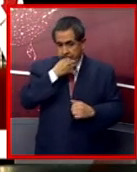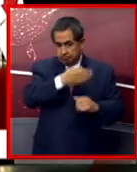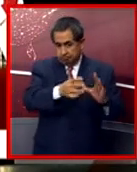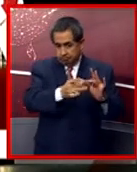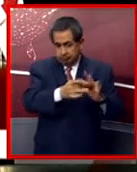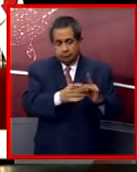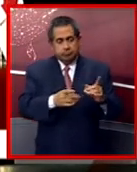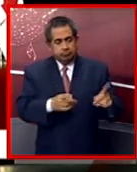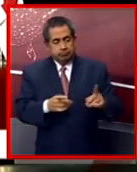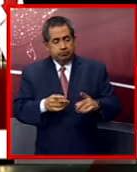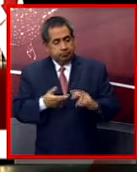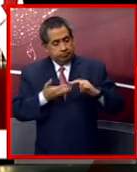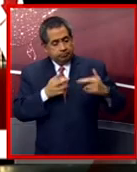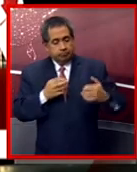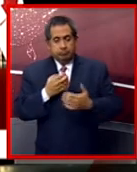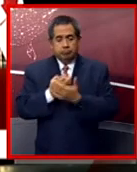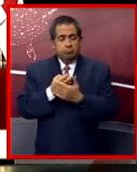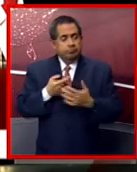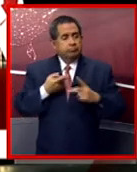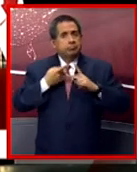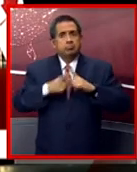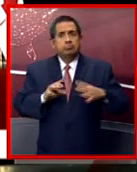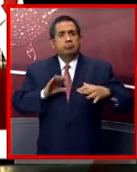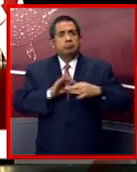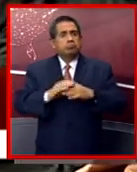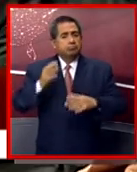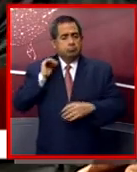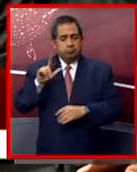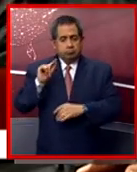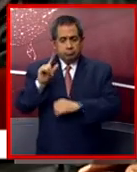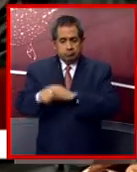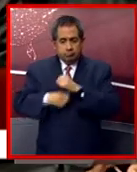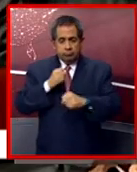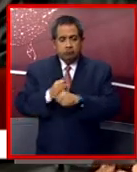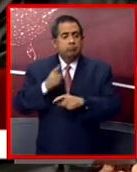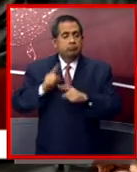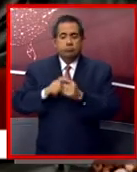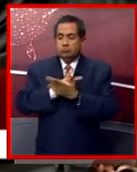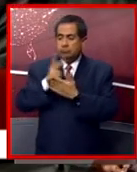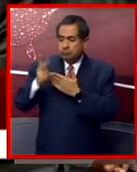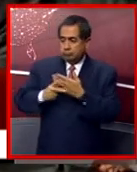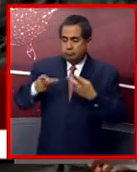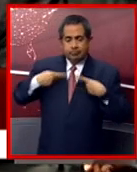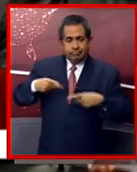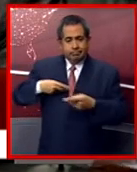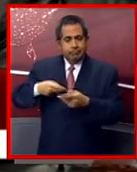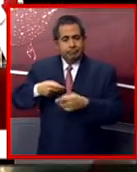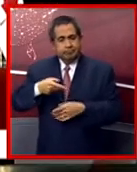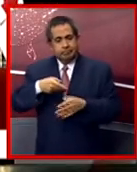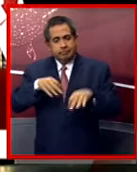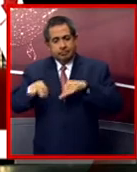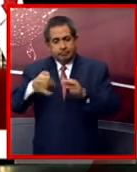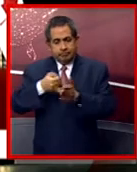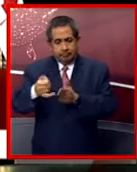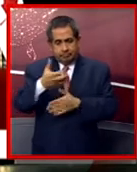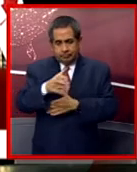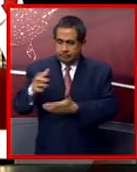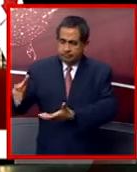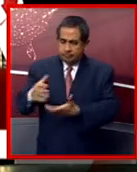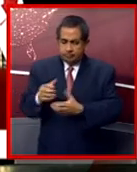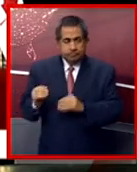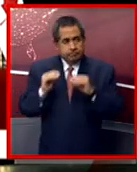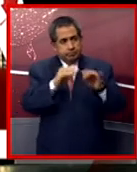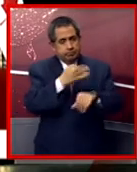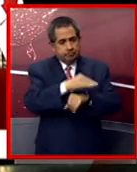relación económica inició hace más de 70 años con el Programa de Trabajadores Agrícolas Temporales y se consolidó con la firma